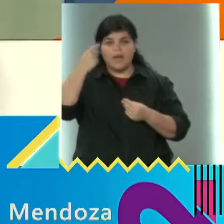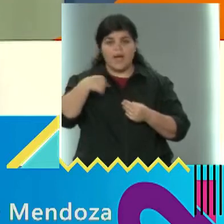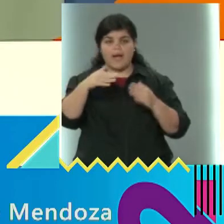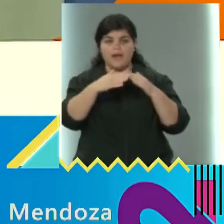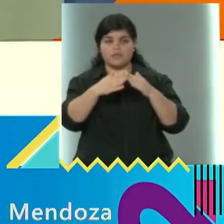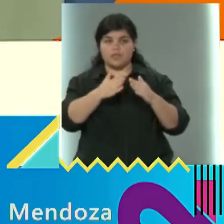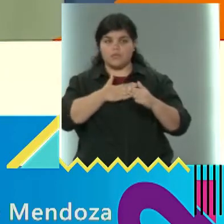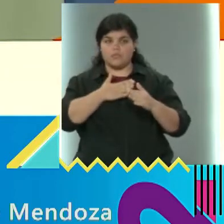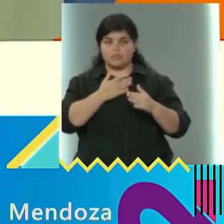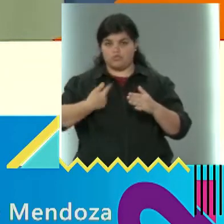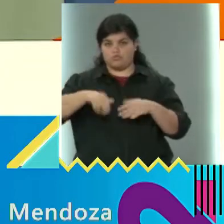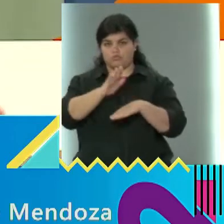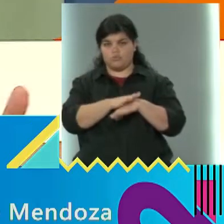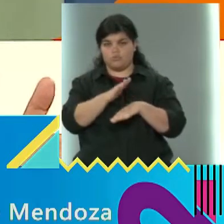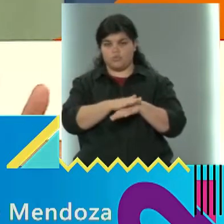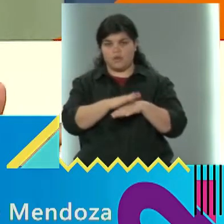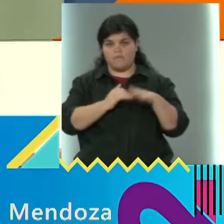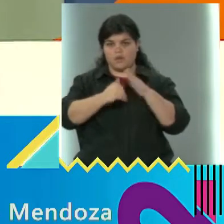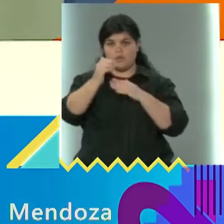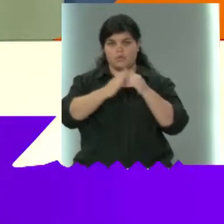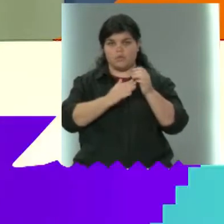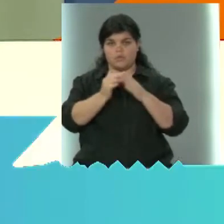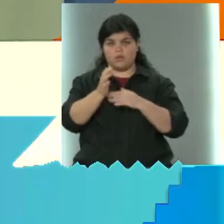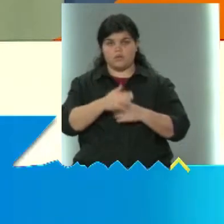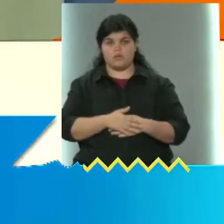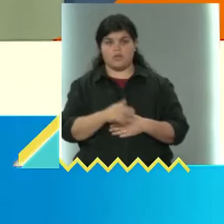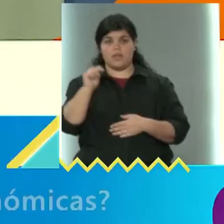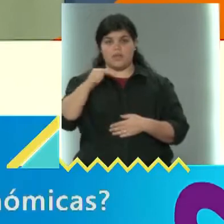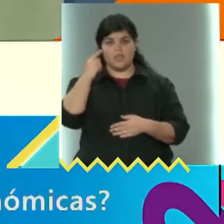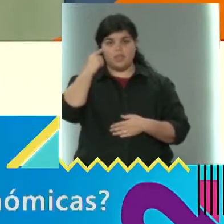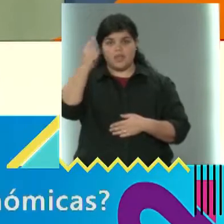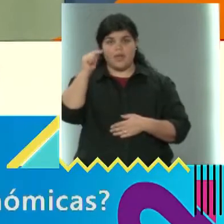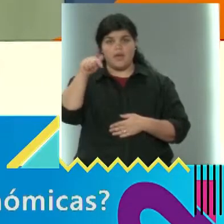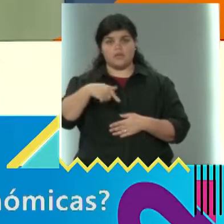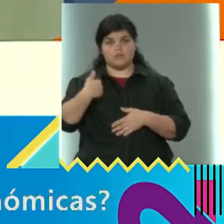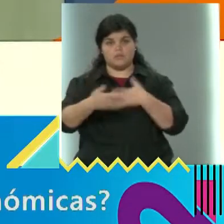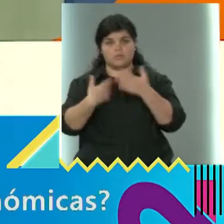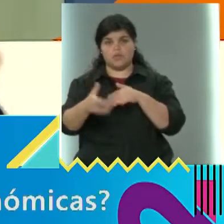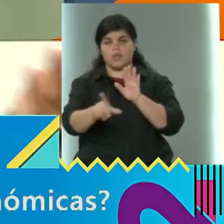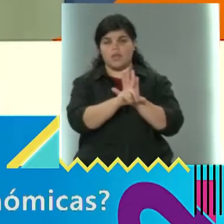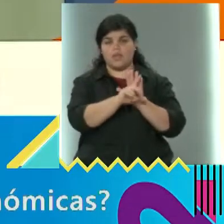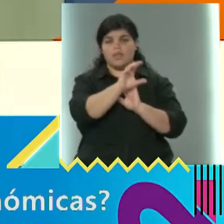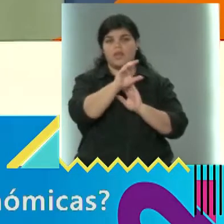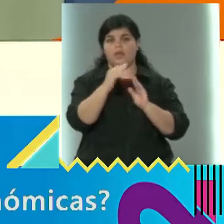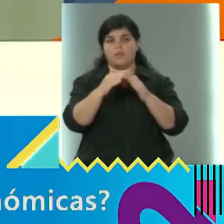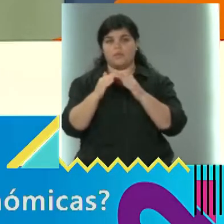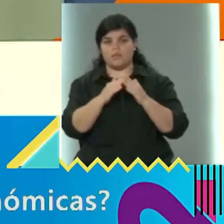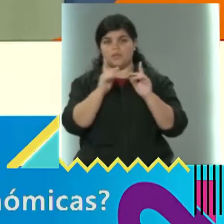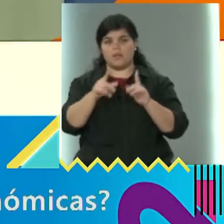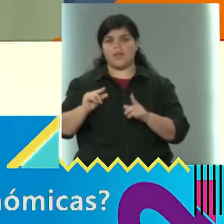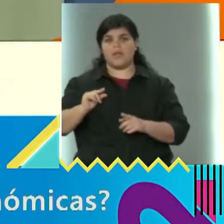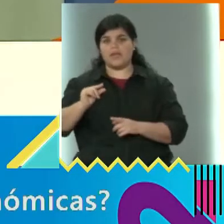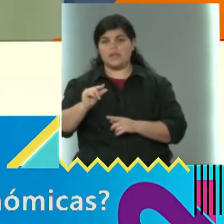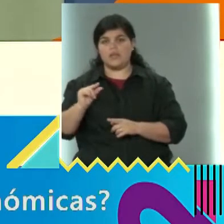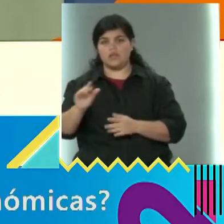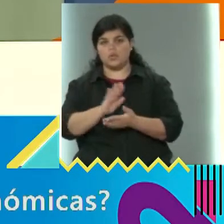los que la construimos, vemos como beneplácito que se vayan generando todas estas ideas, la ley de vivienda, los nuevos créditos que